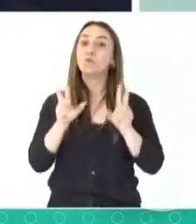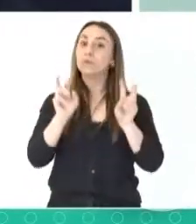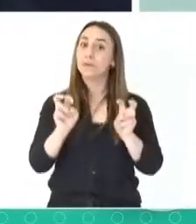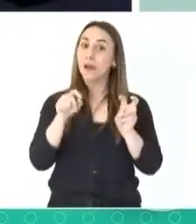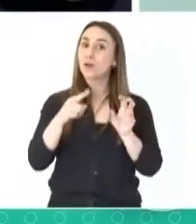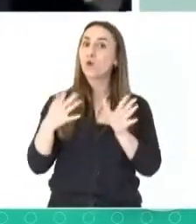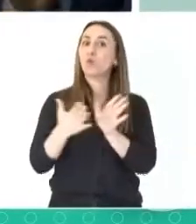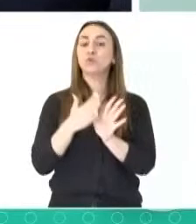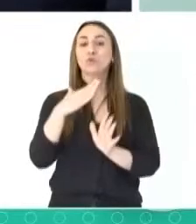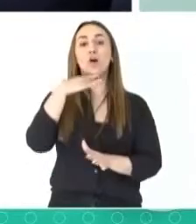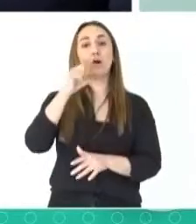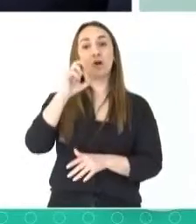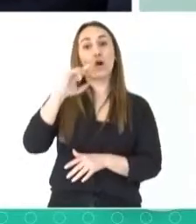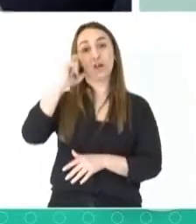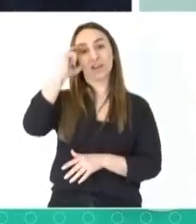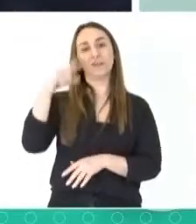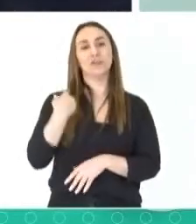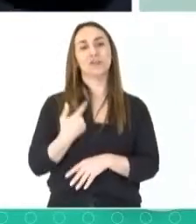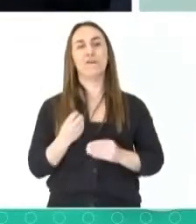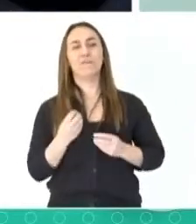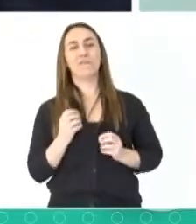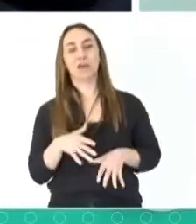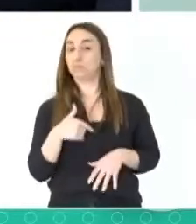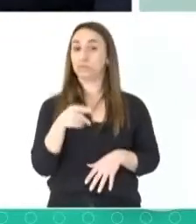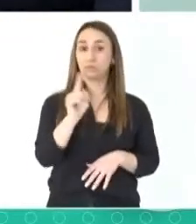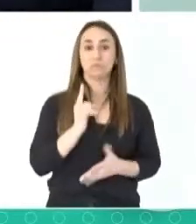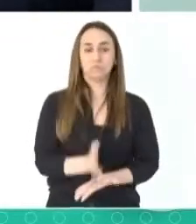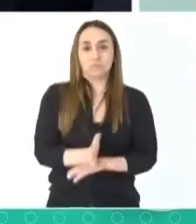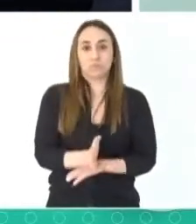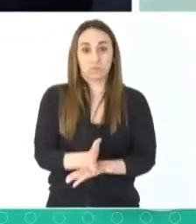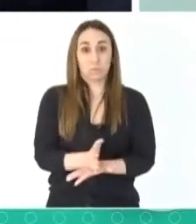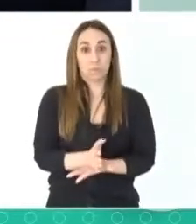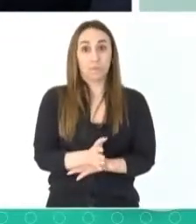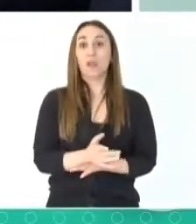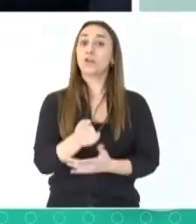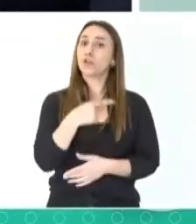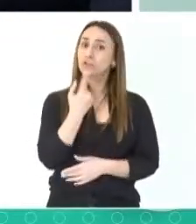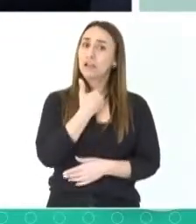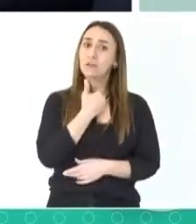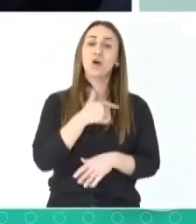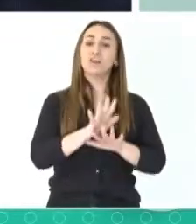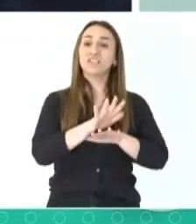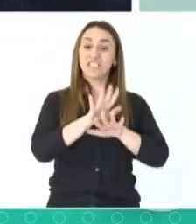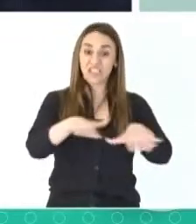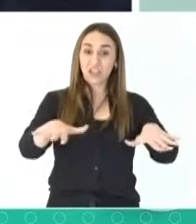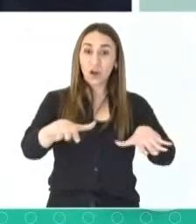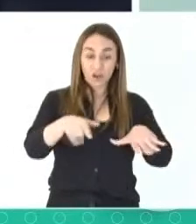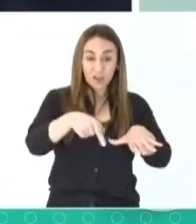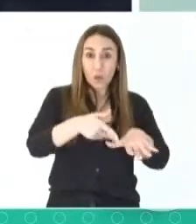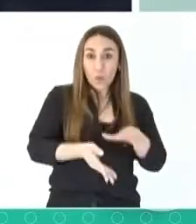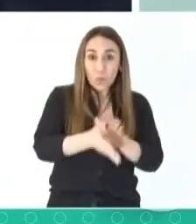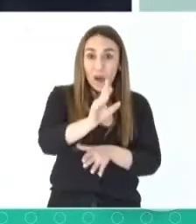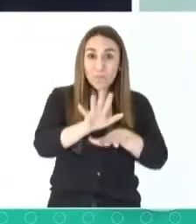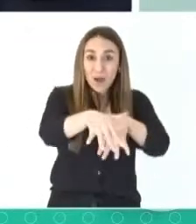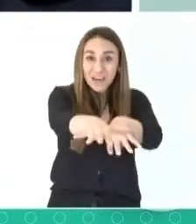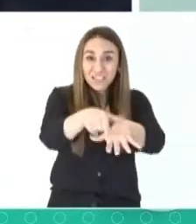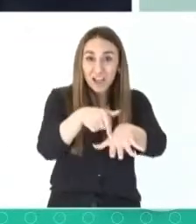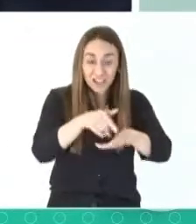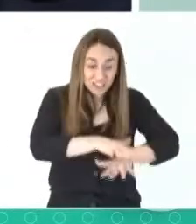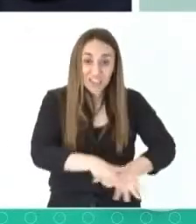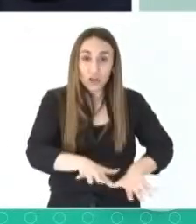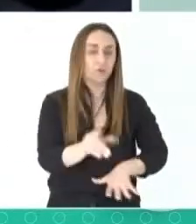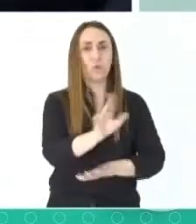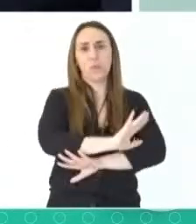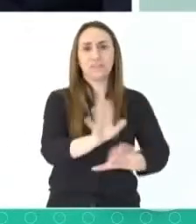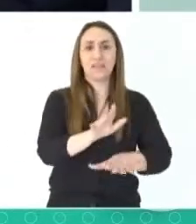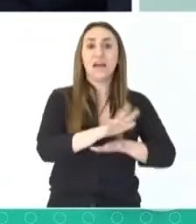con Jorge vamos ser inflexibles los chicos en la escuela no queremos que los chicos est en los cortes los planes sociales tienen una